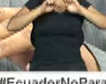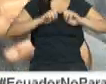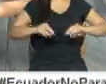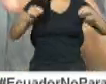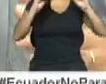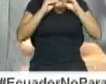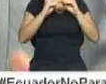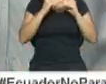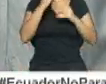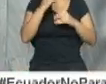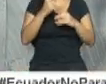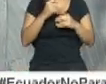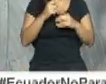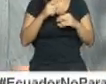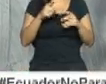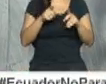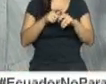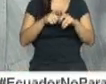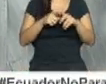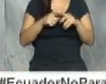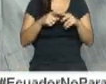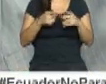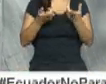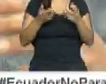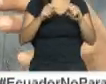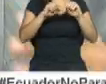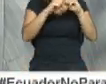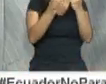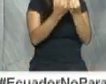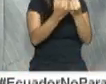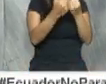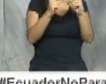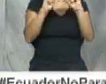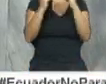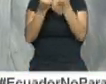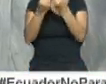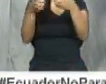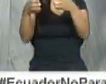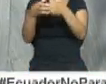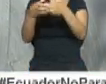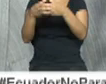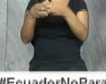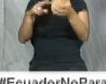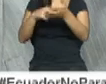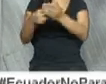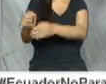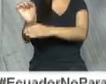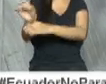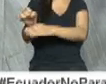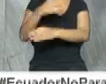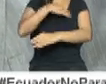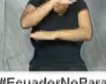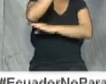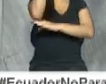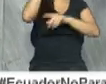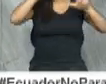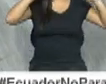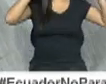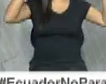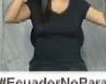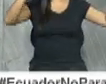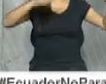no alejarse de las bases, de los sectores populares, de incentivar la participación. Sí, yo siempre recuerdo